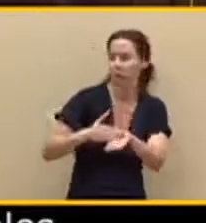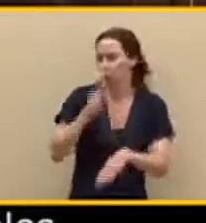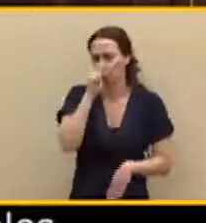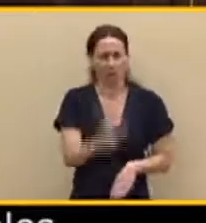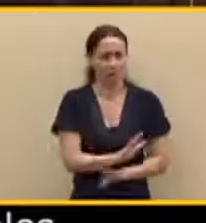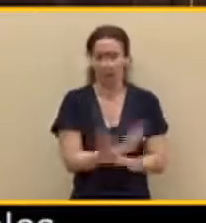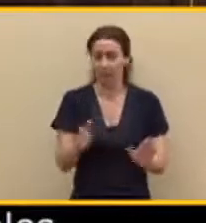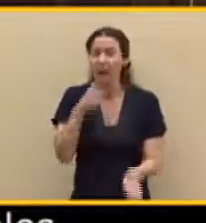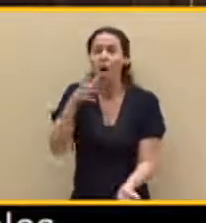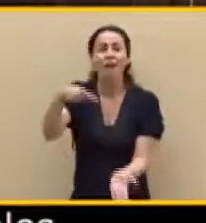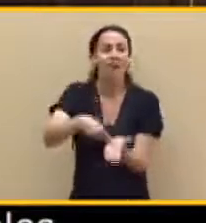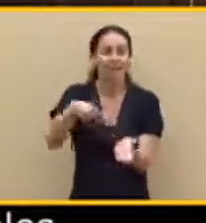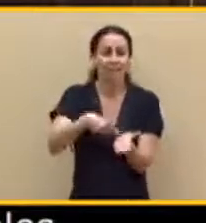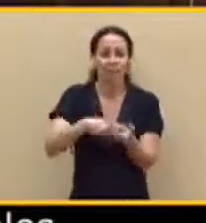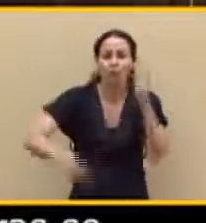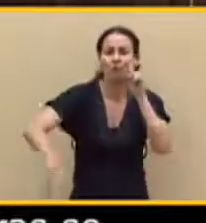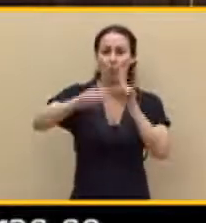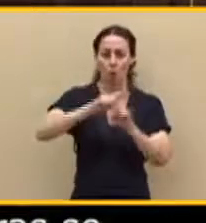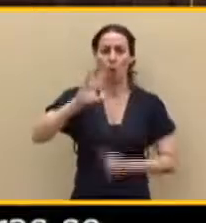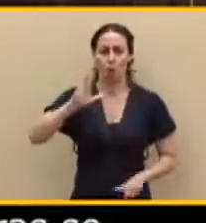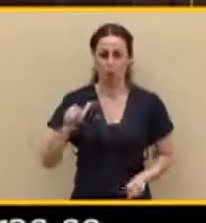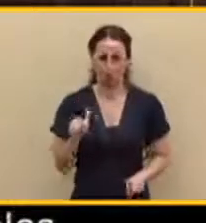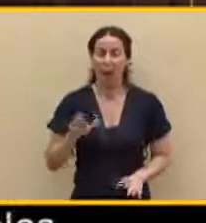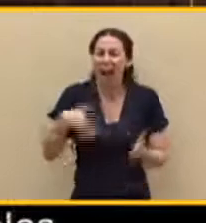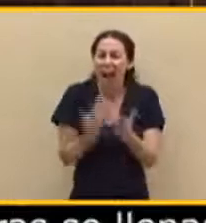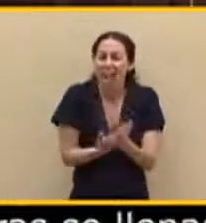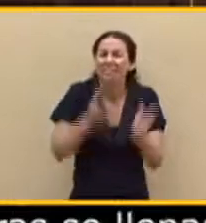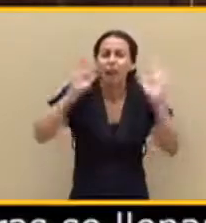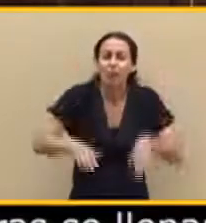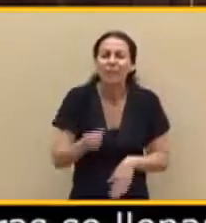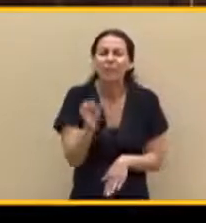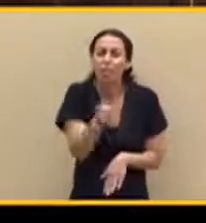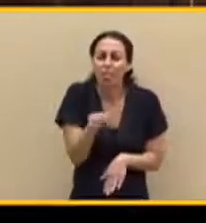todo, que devuelvan lo robado. Hasta el último céntimo, señorías.